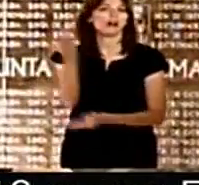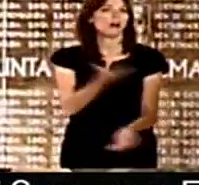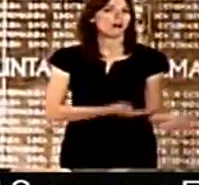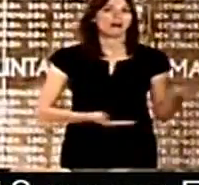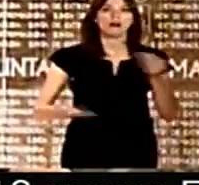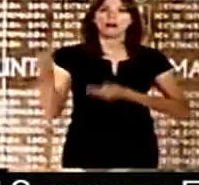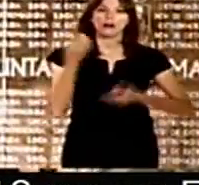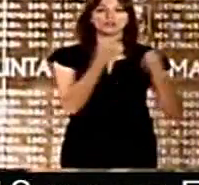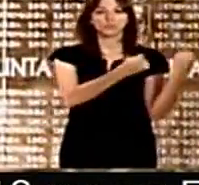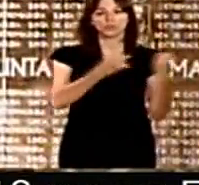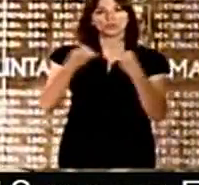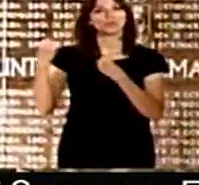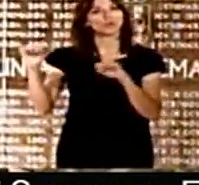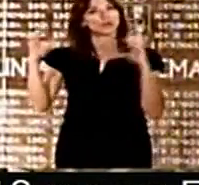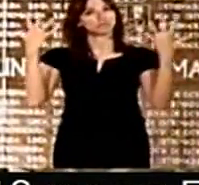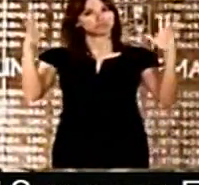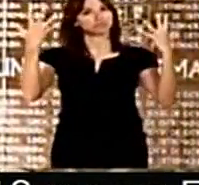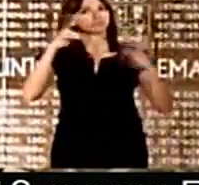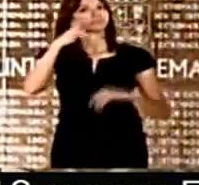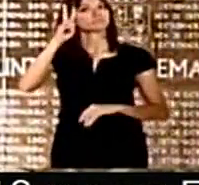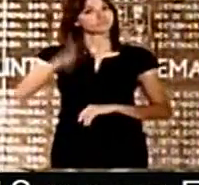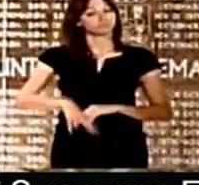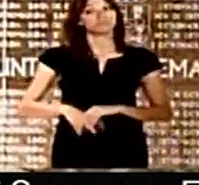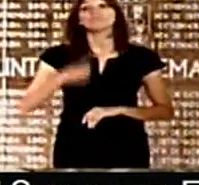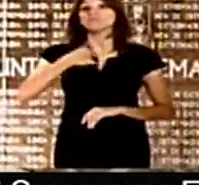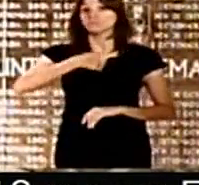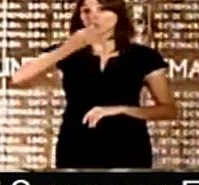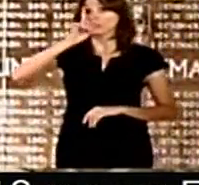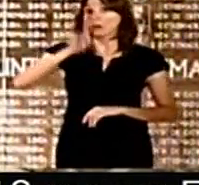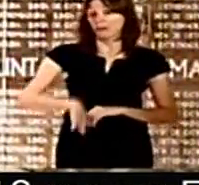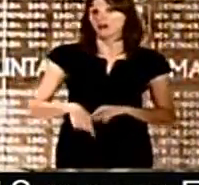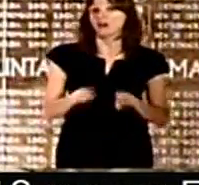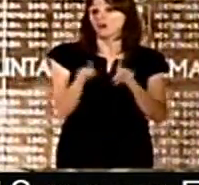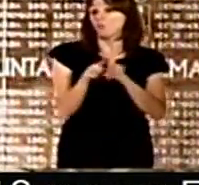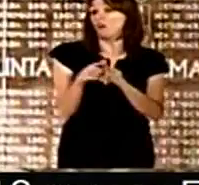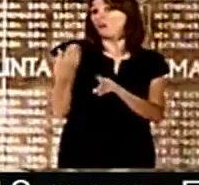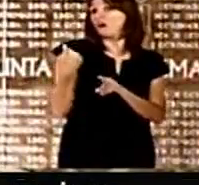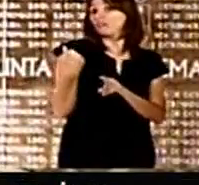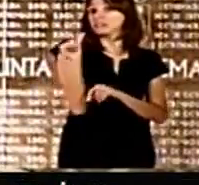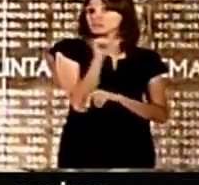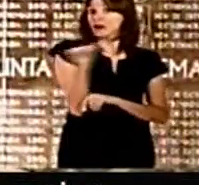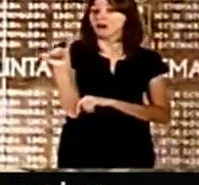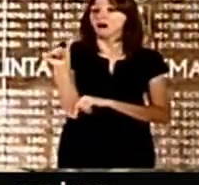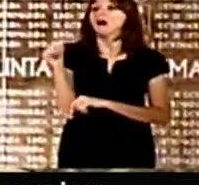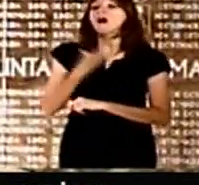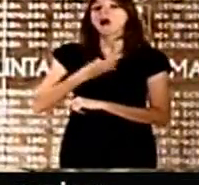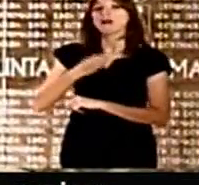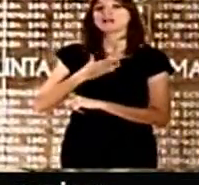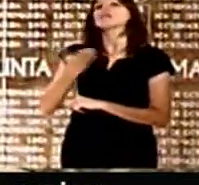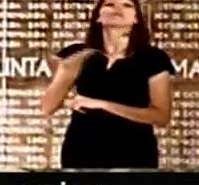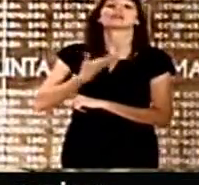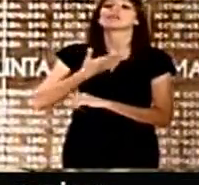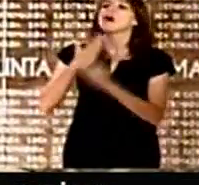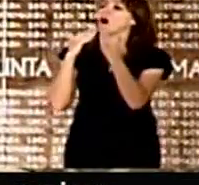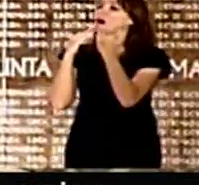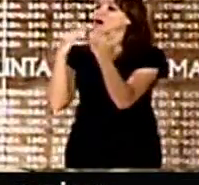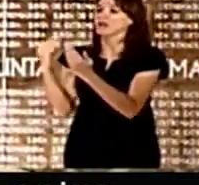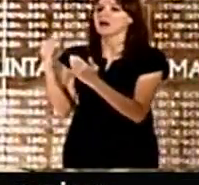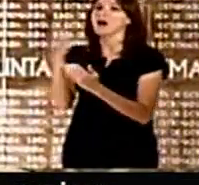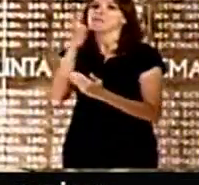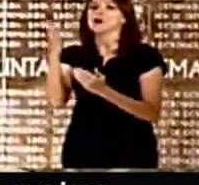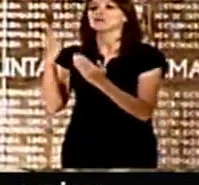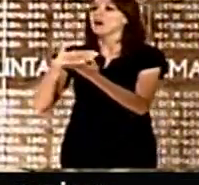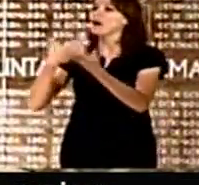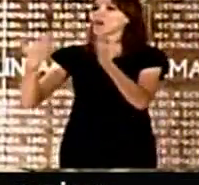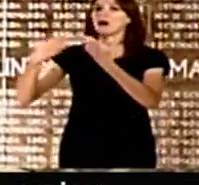entre instituciones. Tanto es así que yo también agradezco, como lo hizo en su día, al alcalde de Plasencia la comunicación, el diálogo